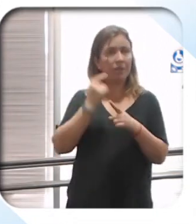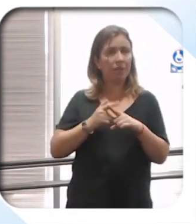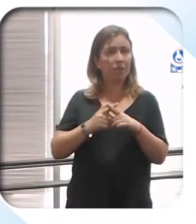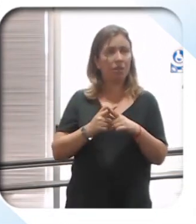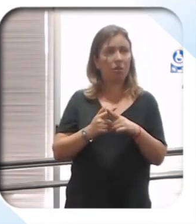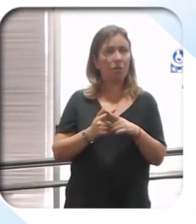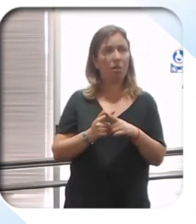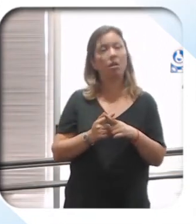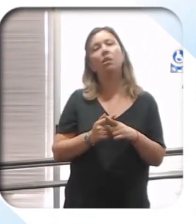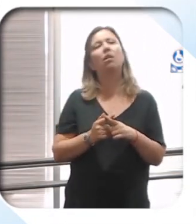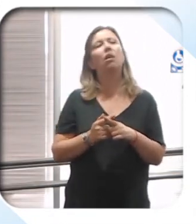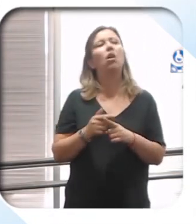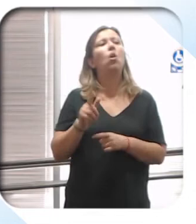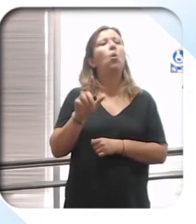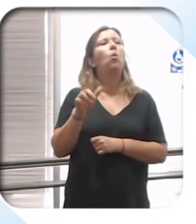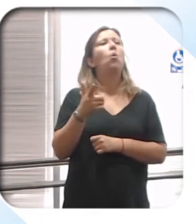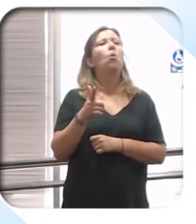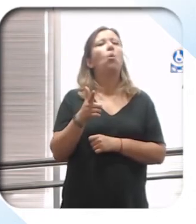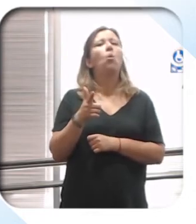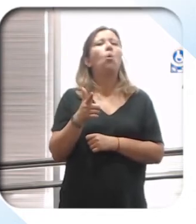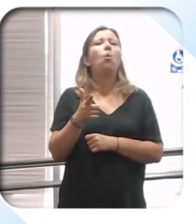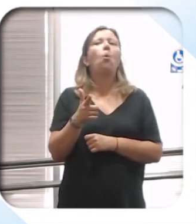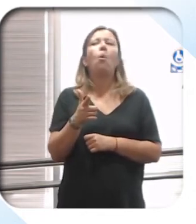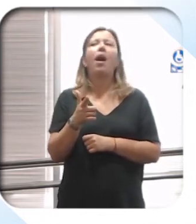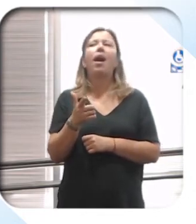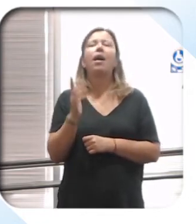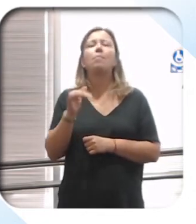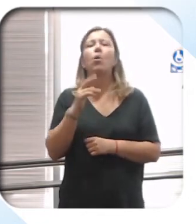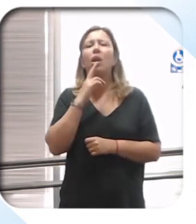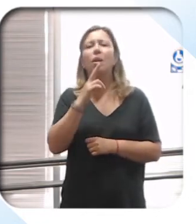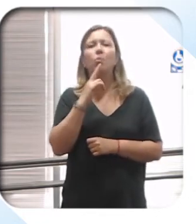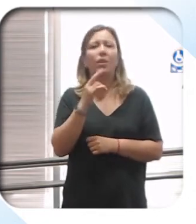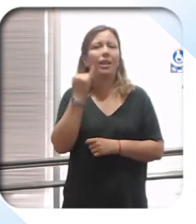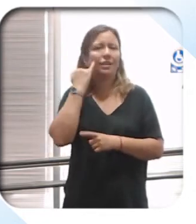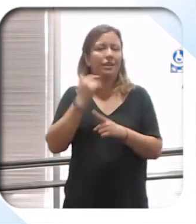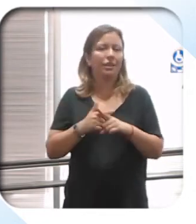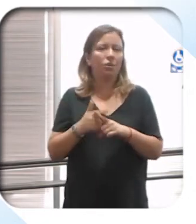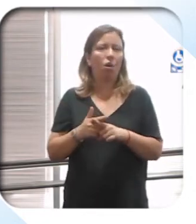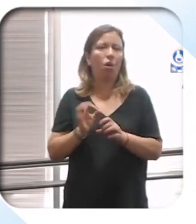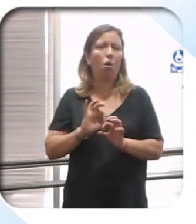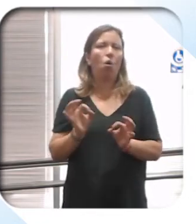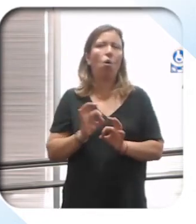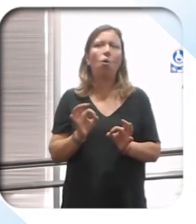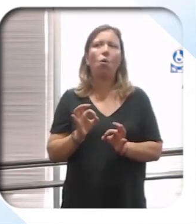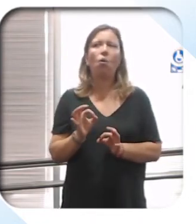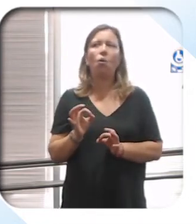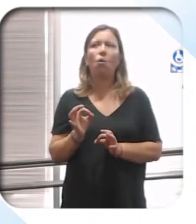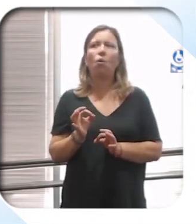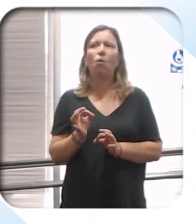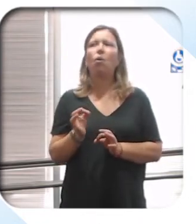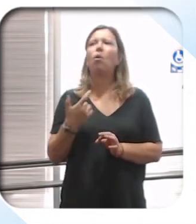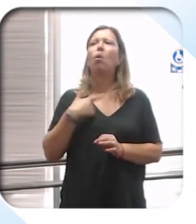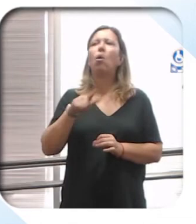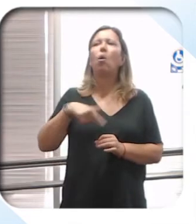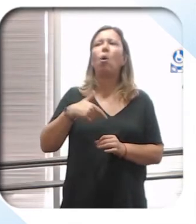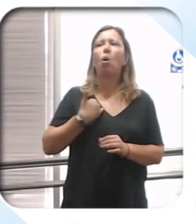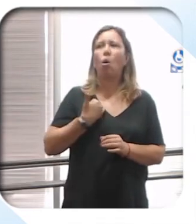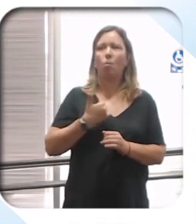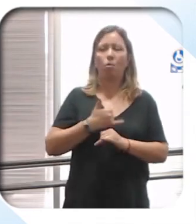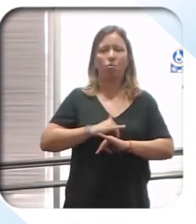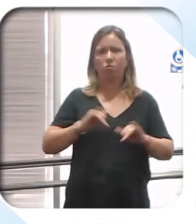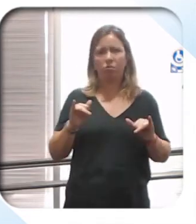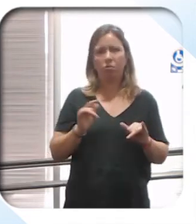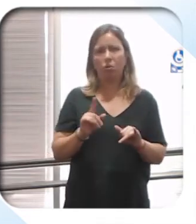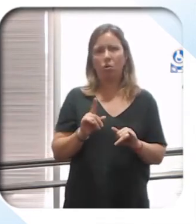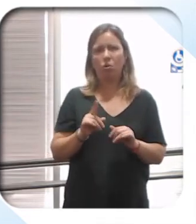mucho, no está en una respuesta sexual, en la respuesta sexual o en parámetros, es